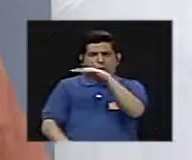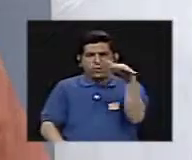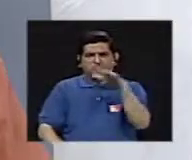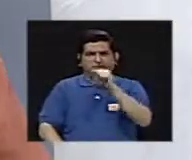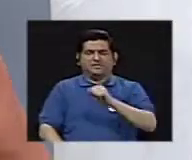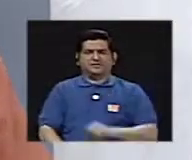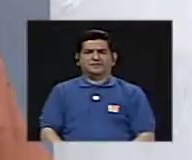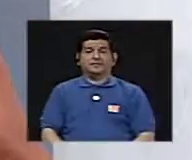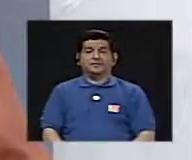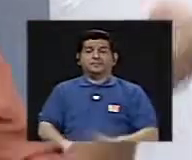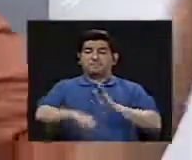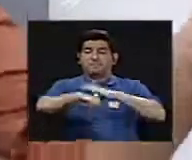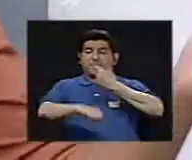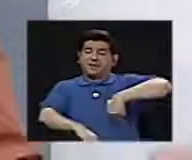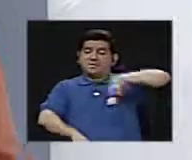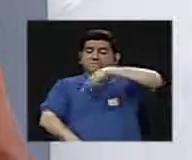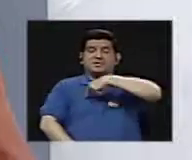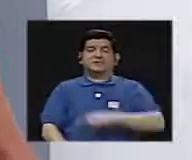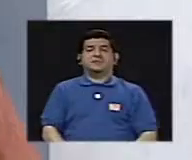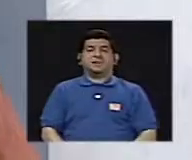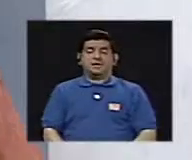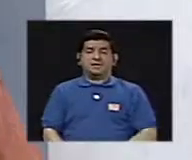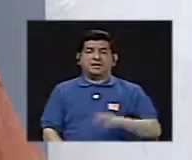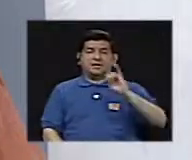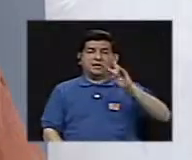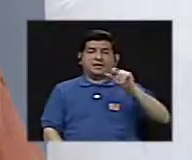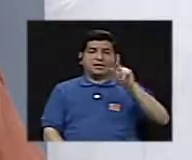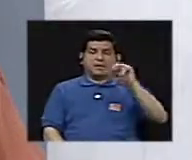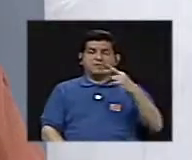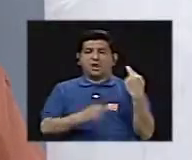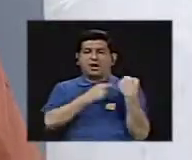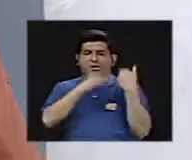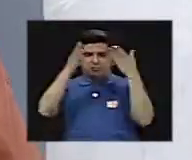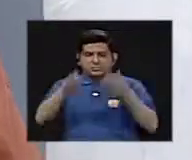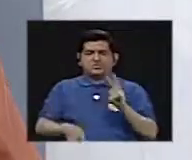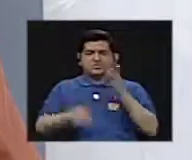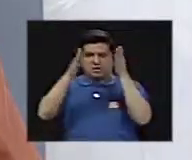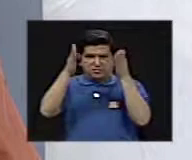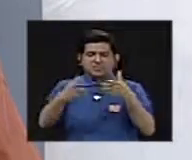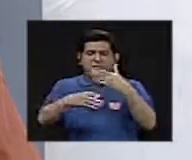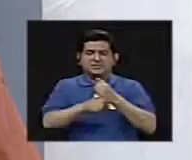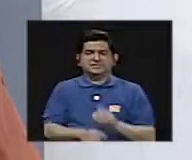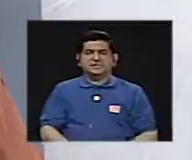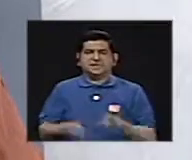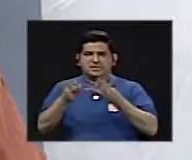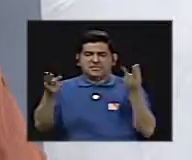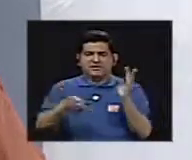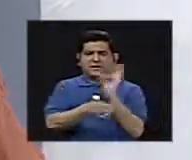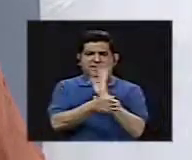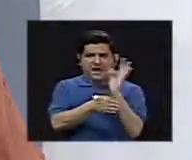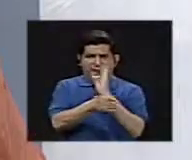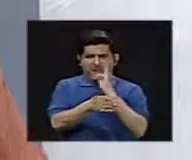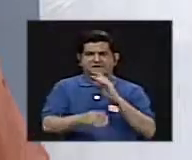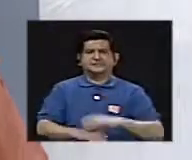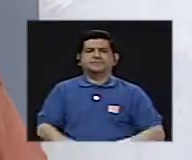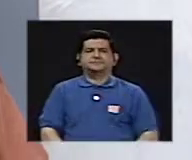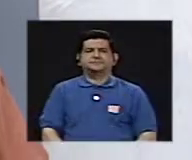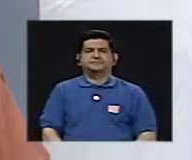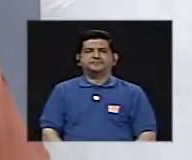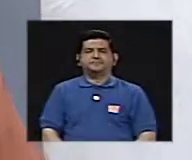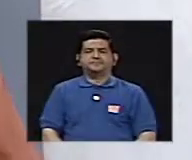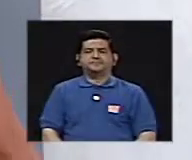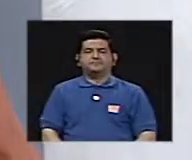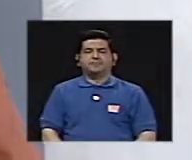y que nos permite, bueno, Iván, que es el responsable de esta serie, los compañeros que hacen materiales para televisión,